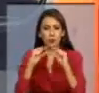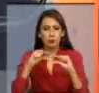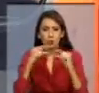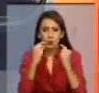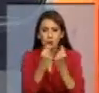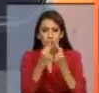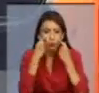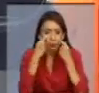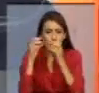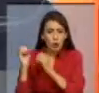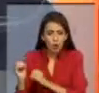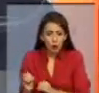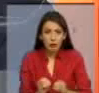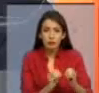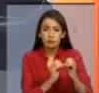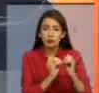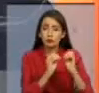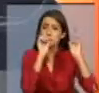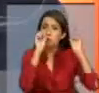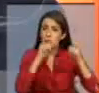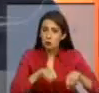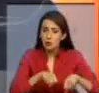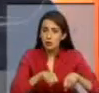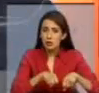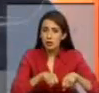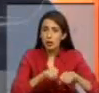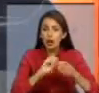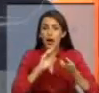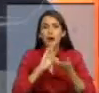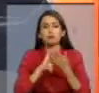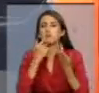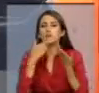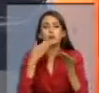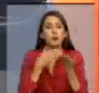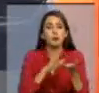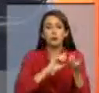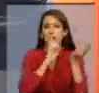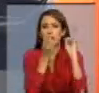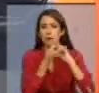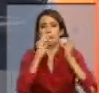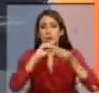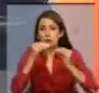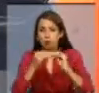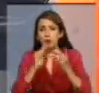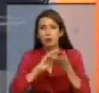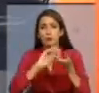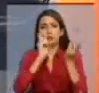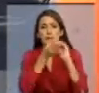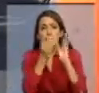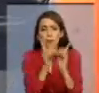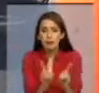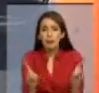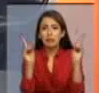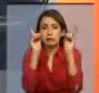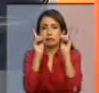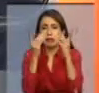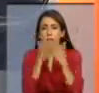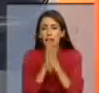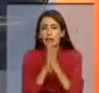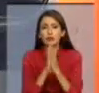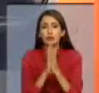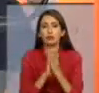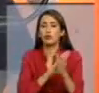organización que permitía que se alteren bases, se hagan contratos, se cobren coimas, se anulen los procedimientos de